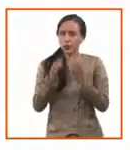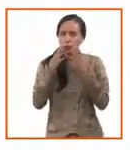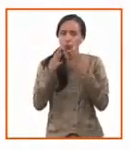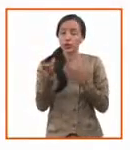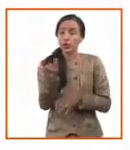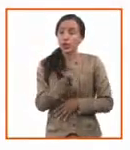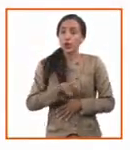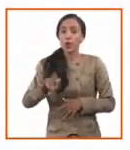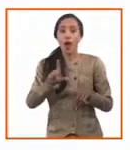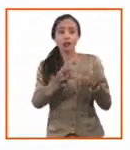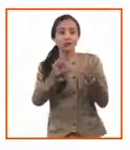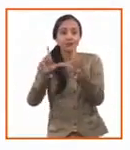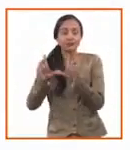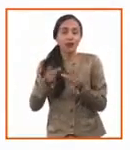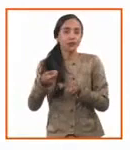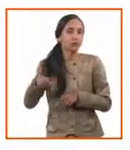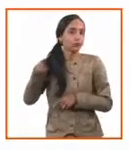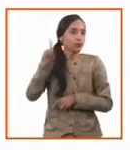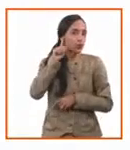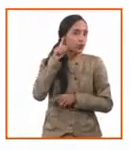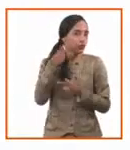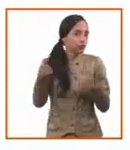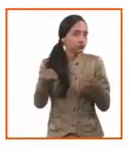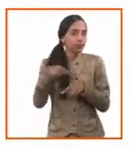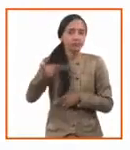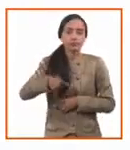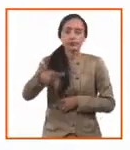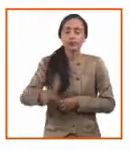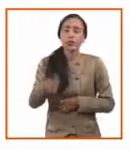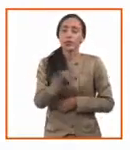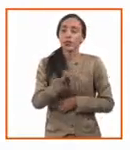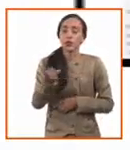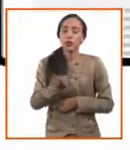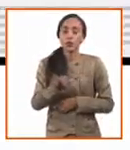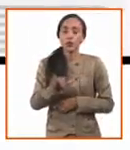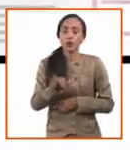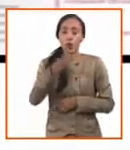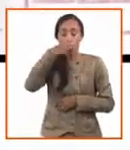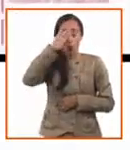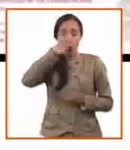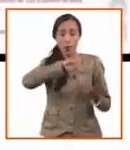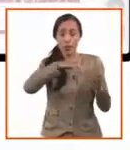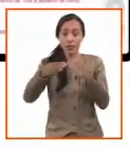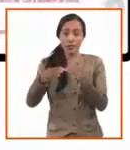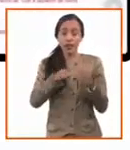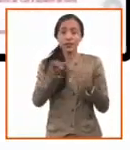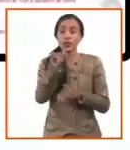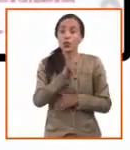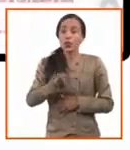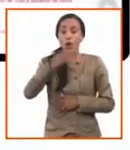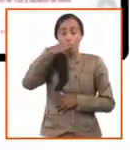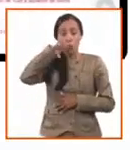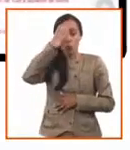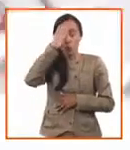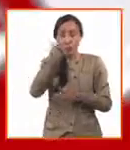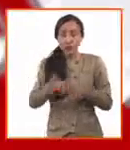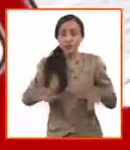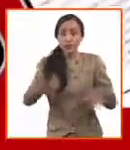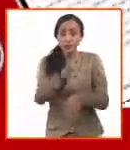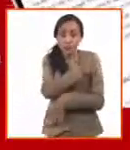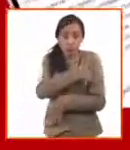imagen y los sonidos de cada día los comentarios de nuestros lectores cubadebate una mirada desde cuba en el espacio público